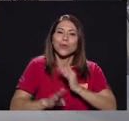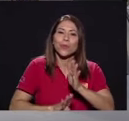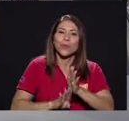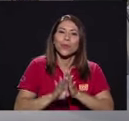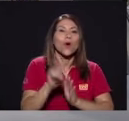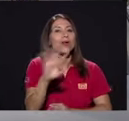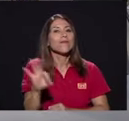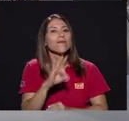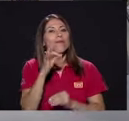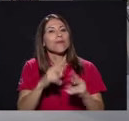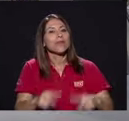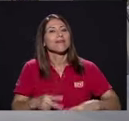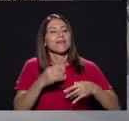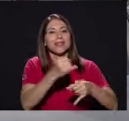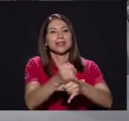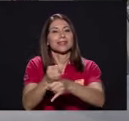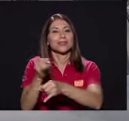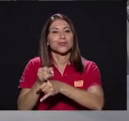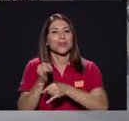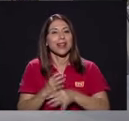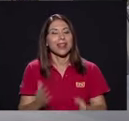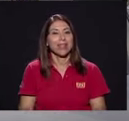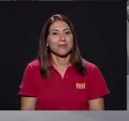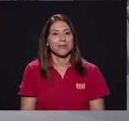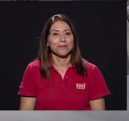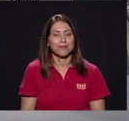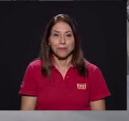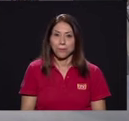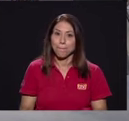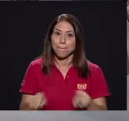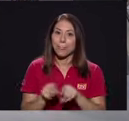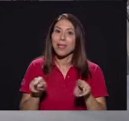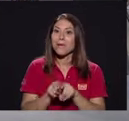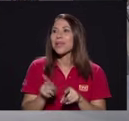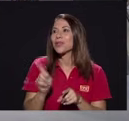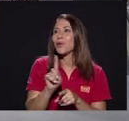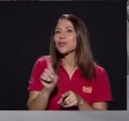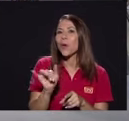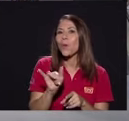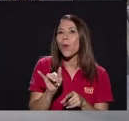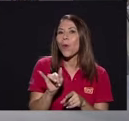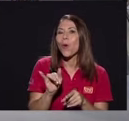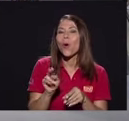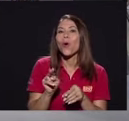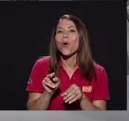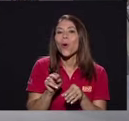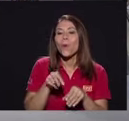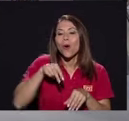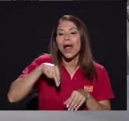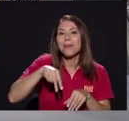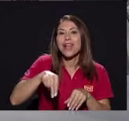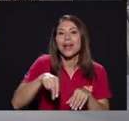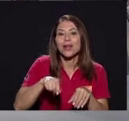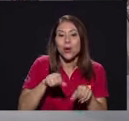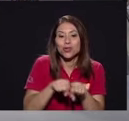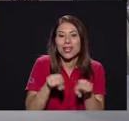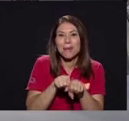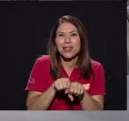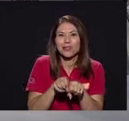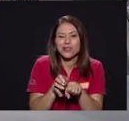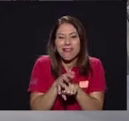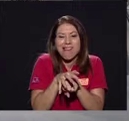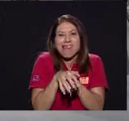de vida de la institucionalidad. Exactamente. Sí. El gobierno cerrado es como caminar con los zapatos apretados, ¿no? Uno logra caminar, pero lo doy los pies todos los días. El